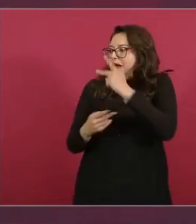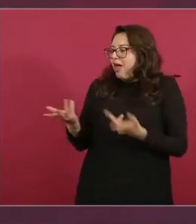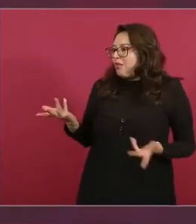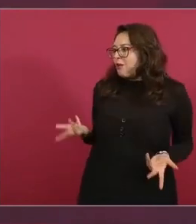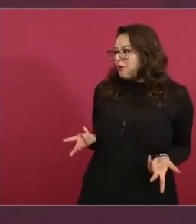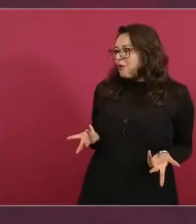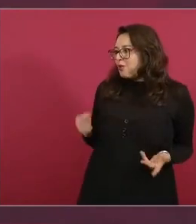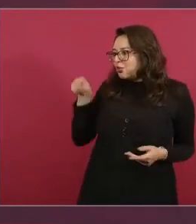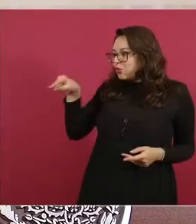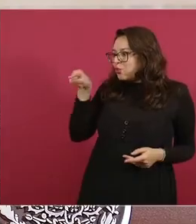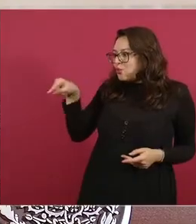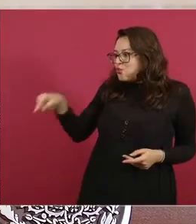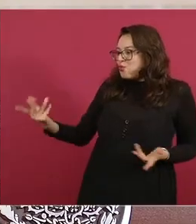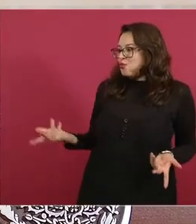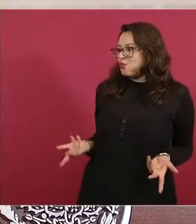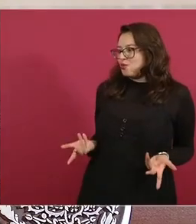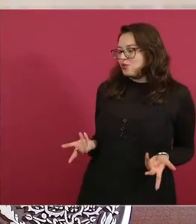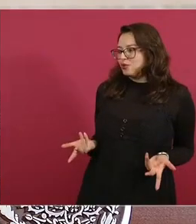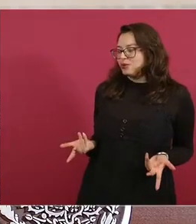Eso es